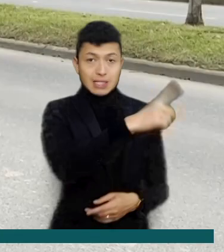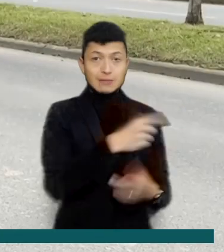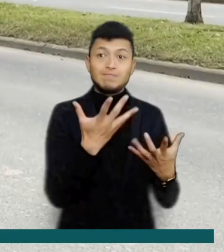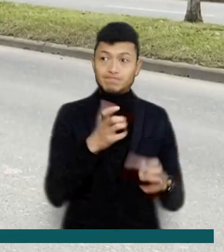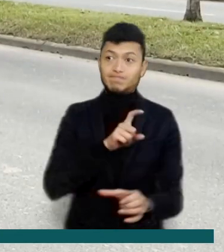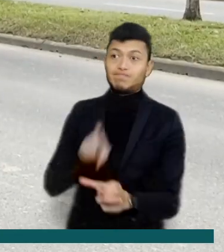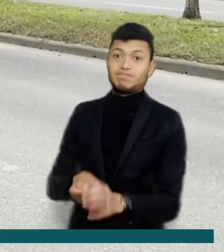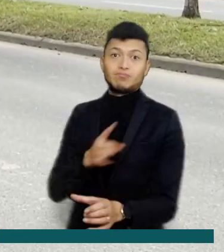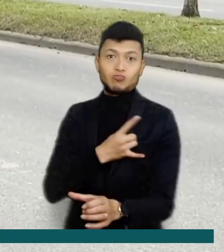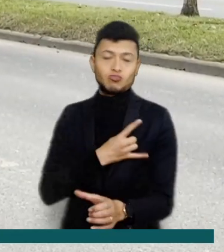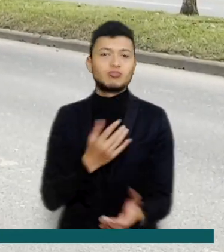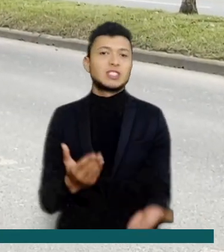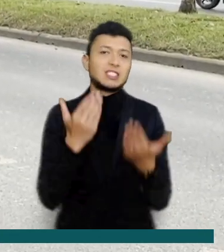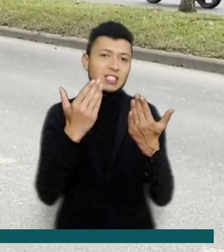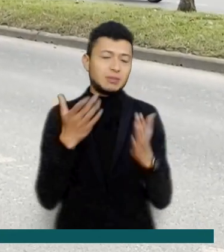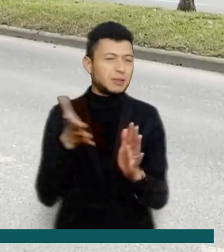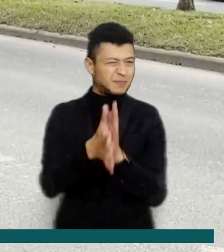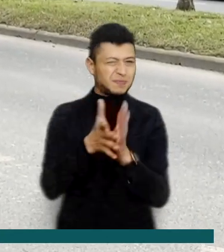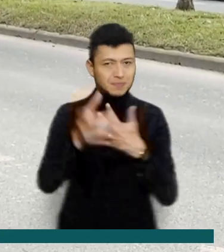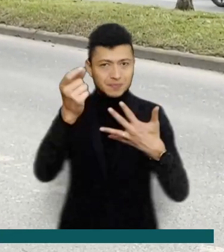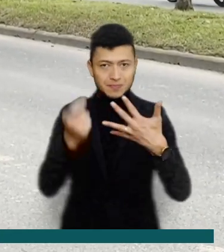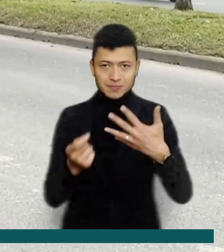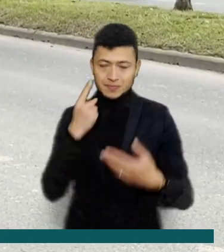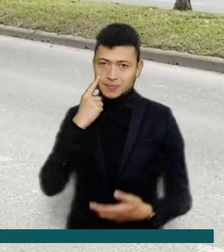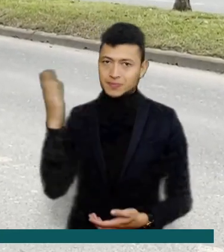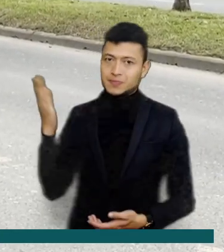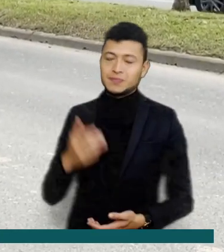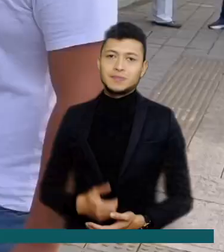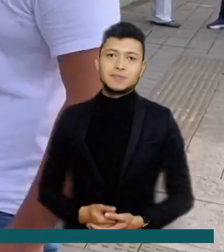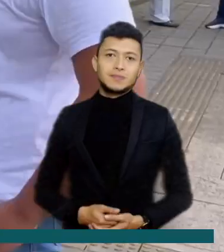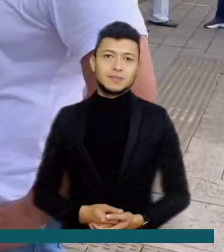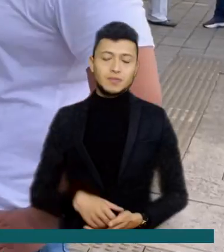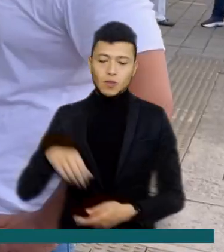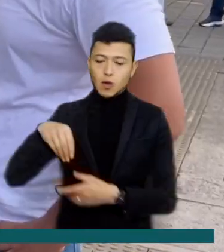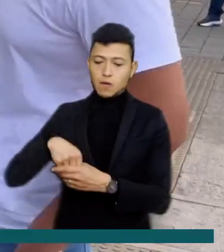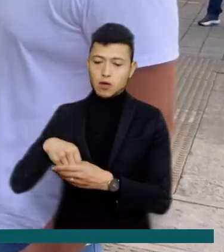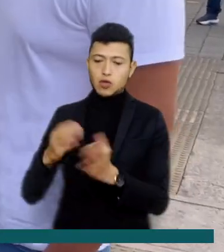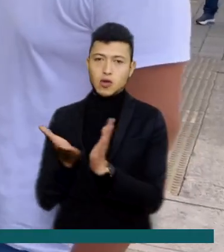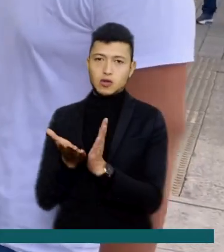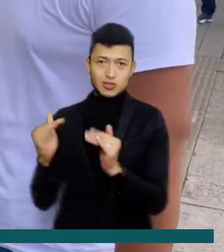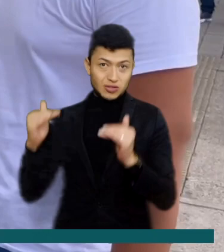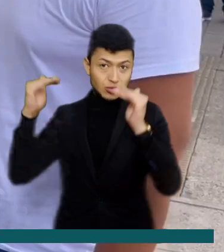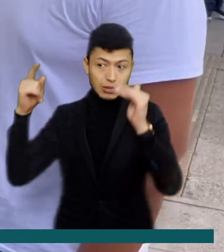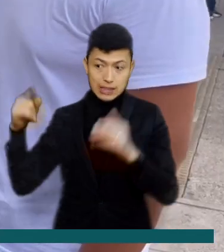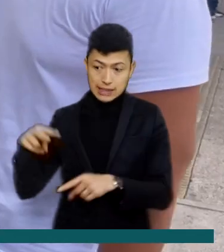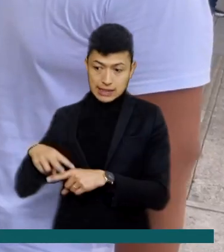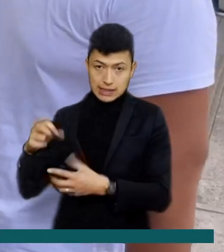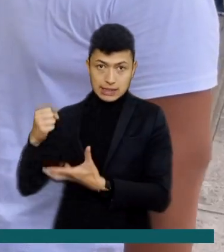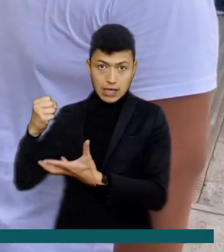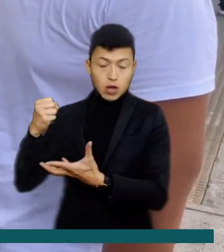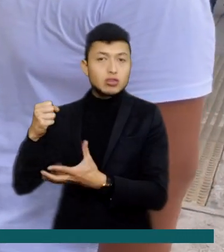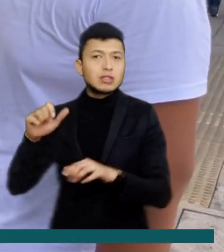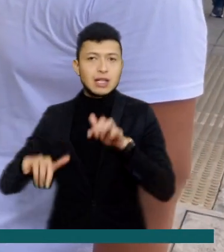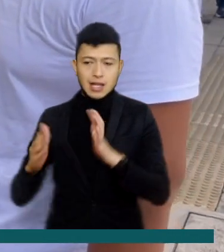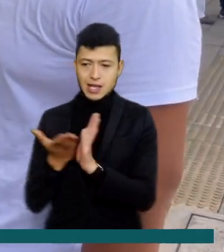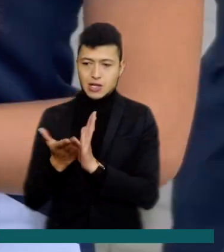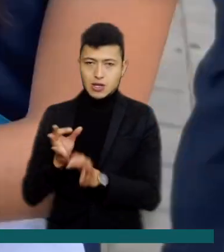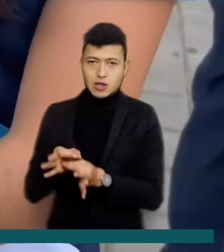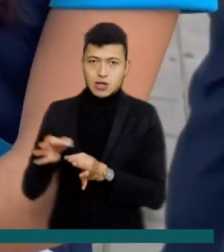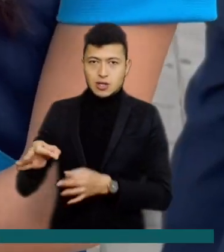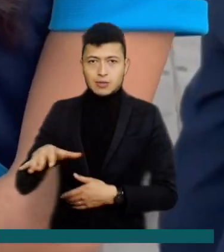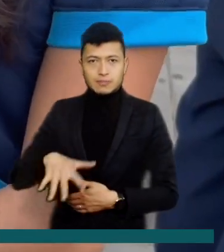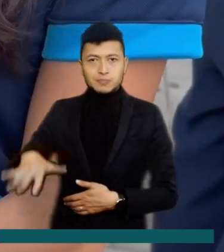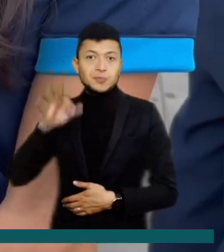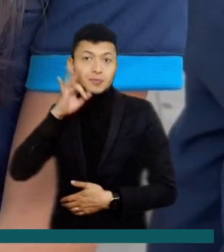ingresar a la universidad. Los detalles en el siguiente informe. El Fondo de Educación Superior es un recurso que la Secretaría de Educación